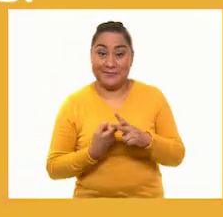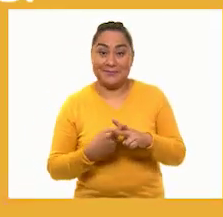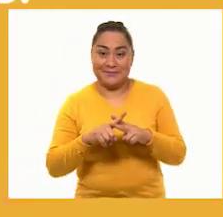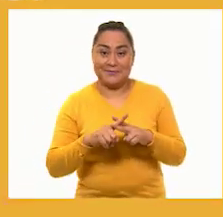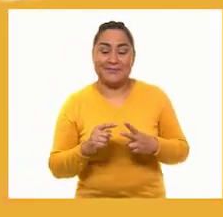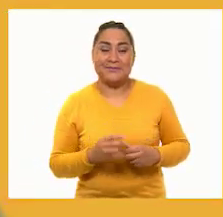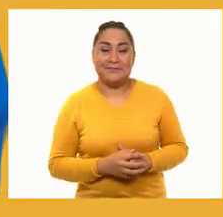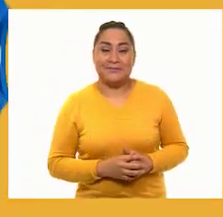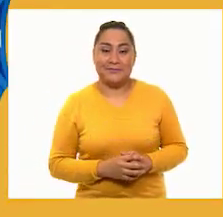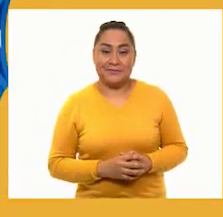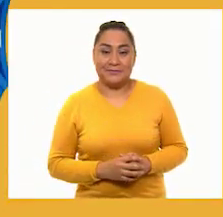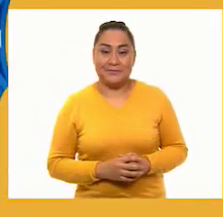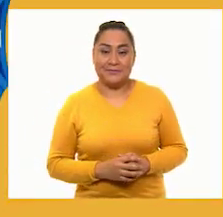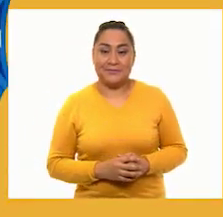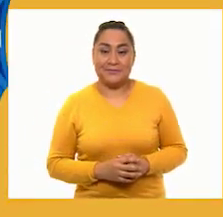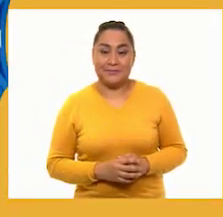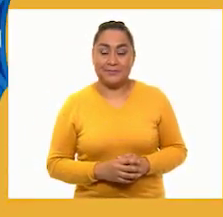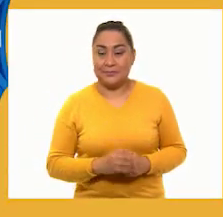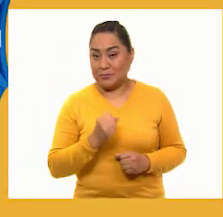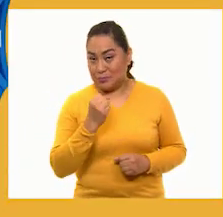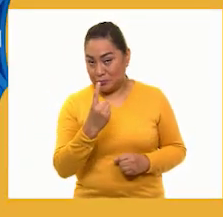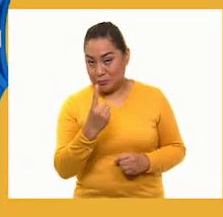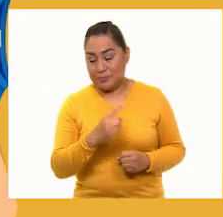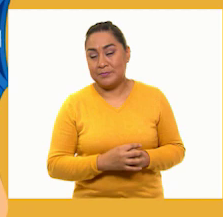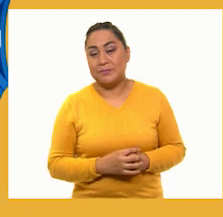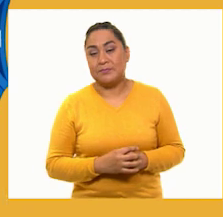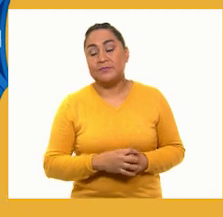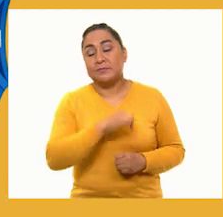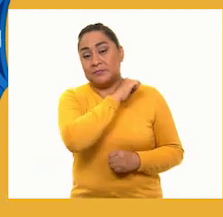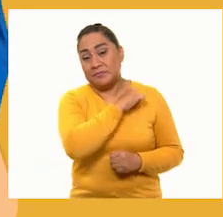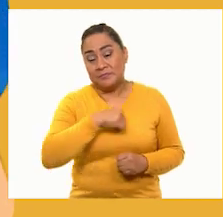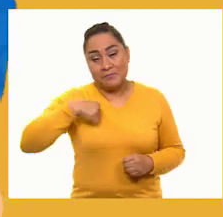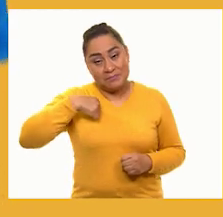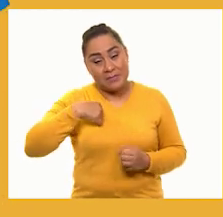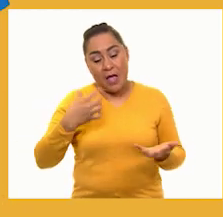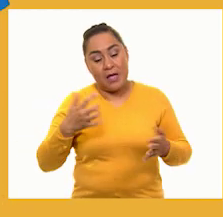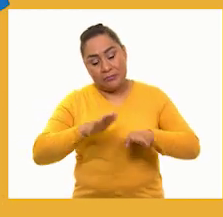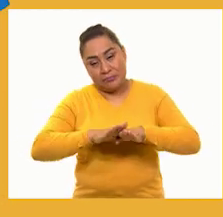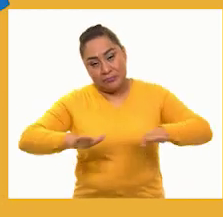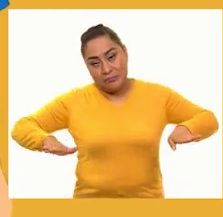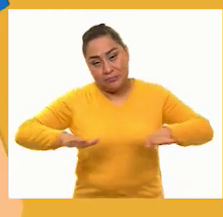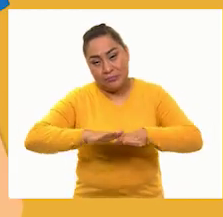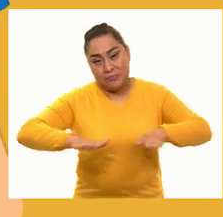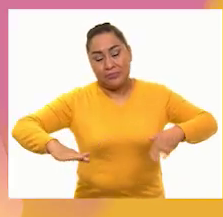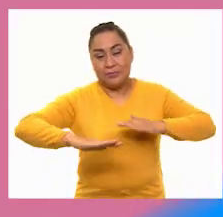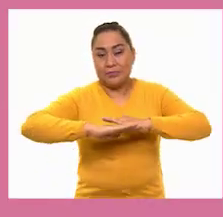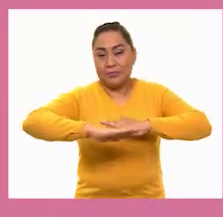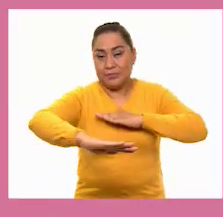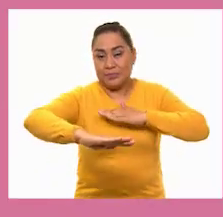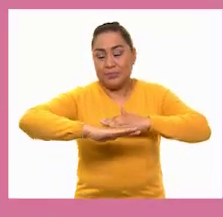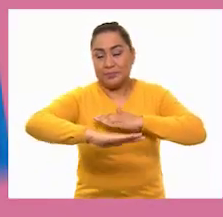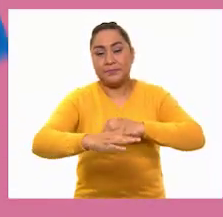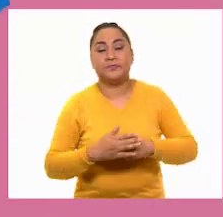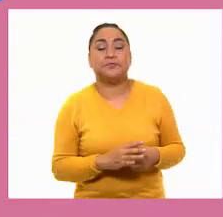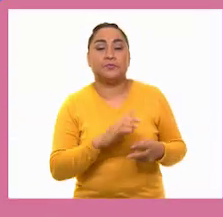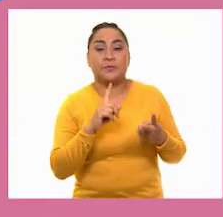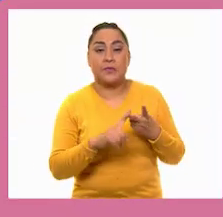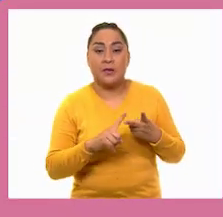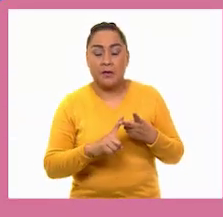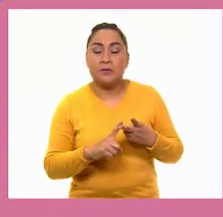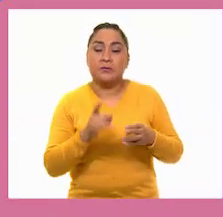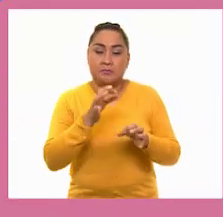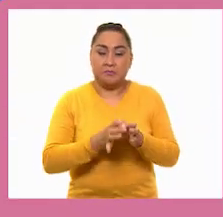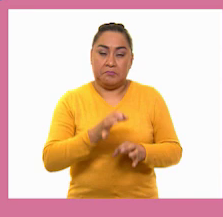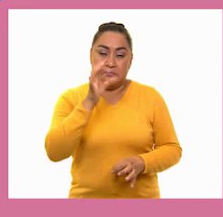¡Empecemos! 1. Estira la playera a lo largo y a lo ancho. 2. Marca con